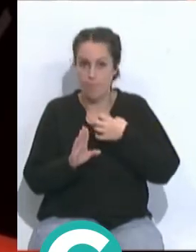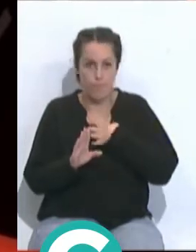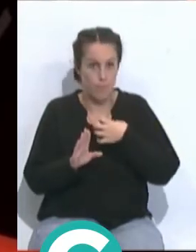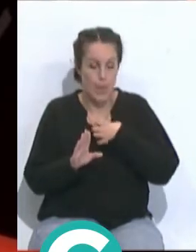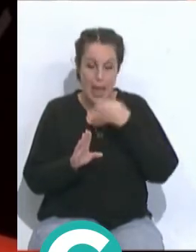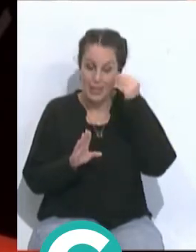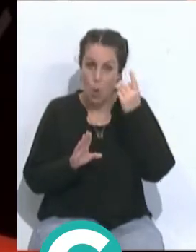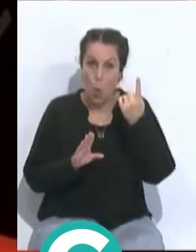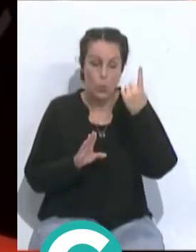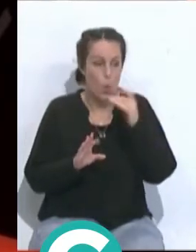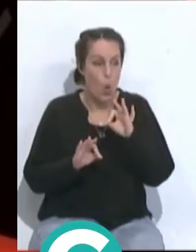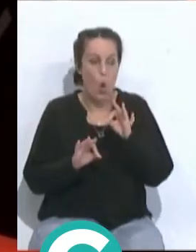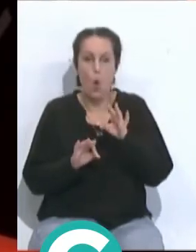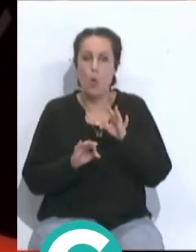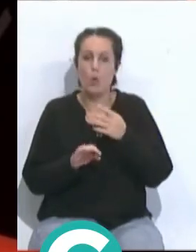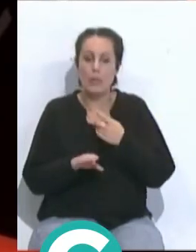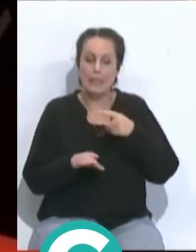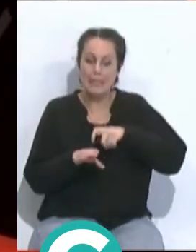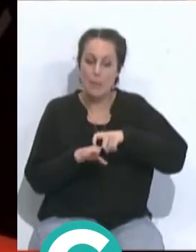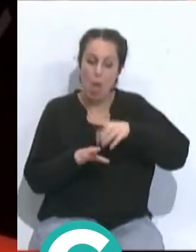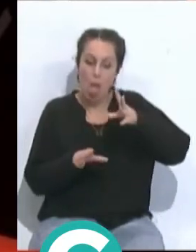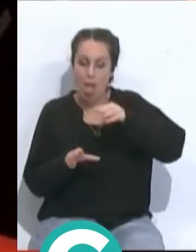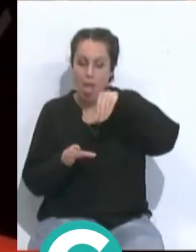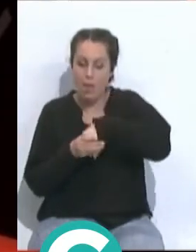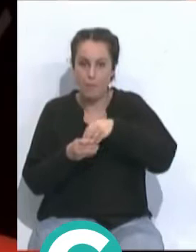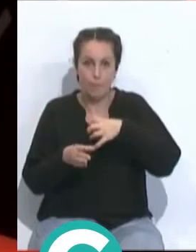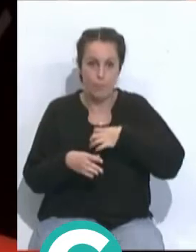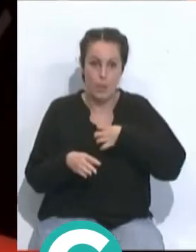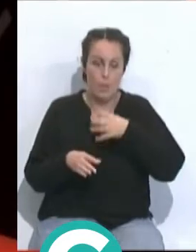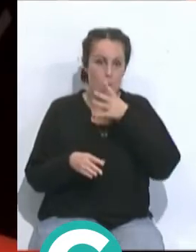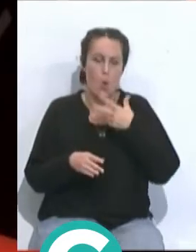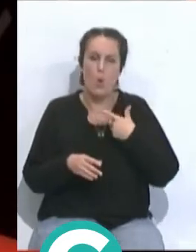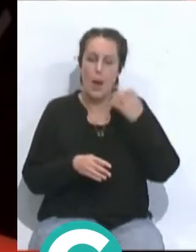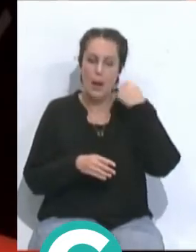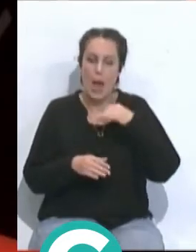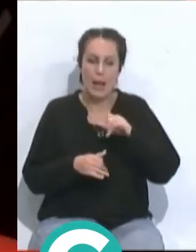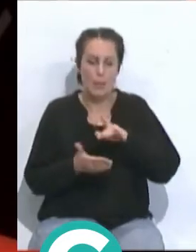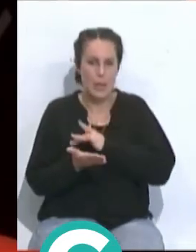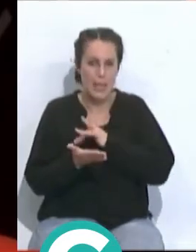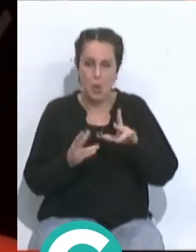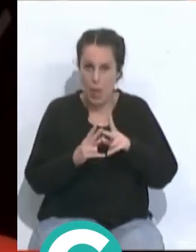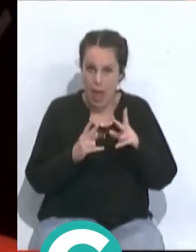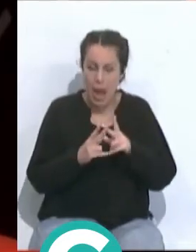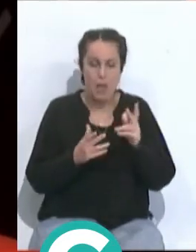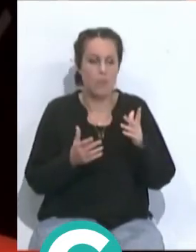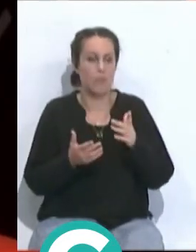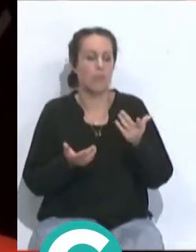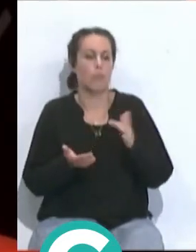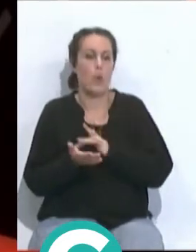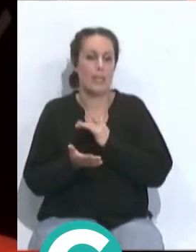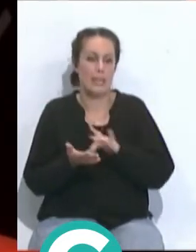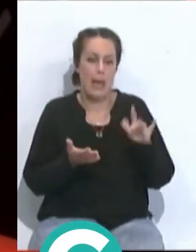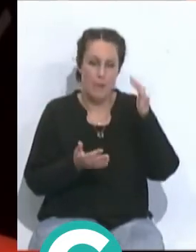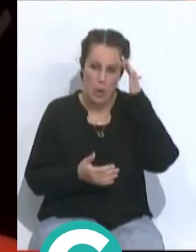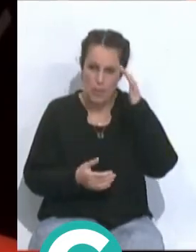un adjetivo, ¿no? O dentro de un género. Uh-huh. Porque Juan Carlos abarca la poesía social, ¿no? Uh-huh. Abarca la poesía